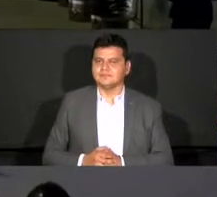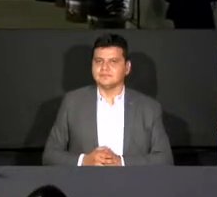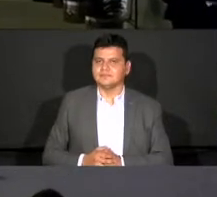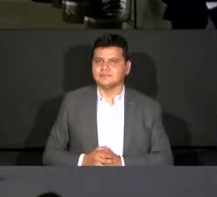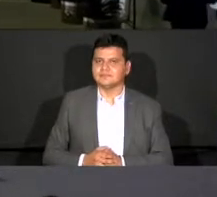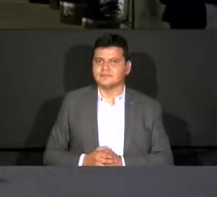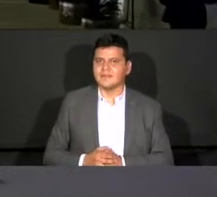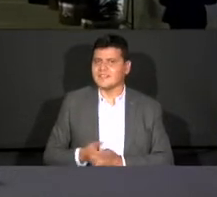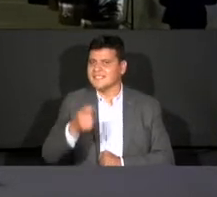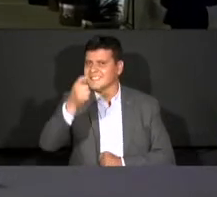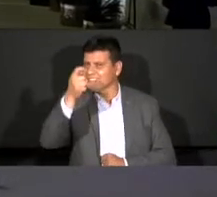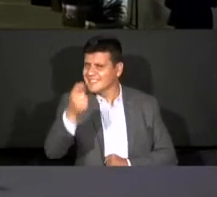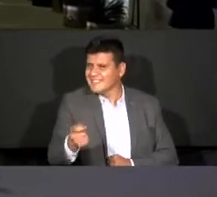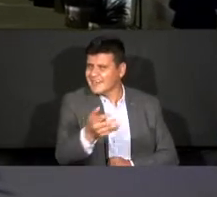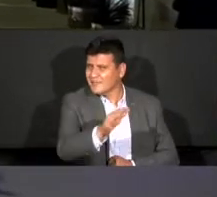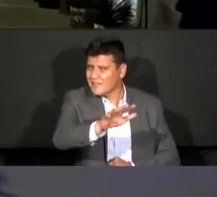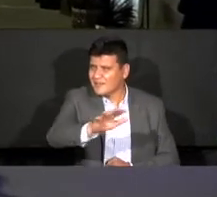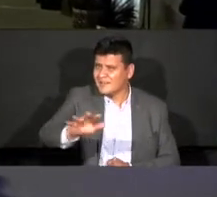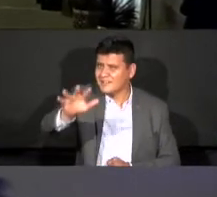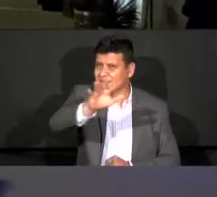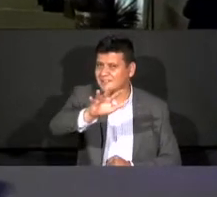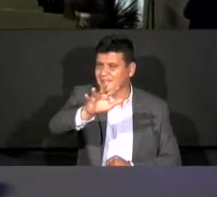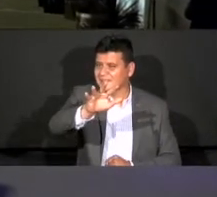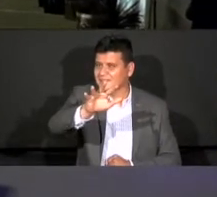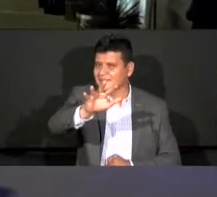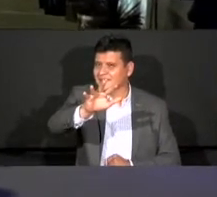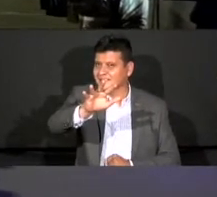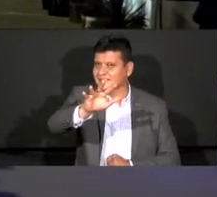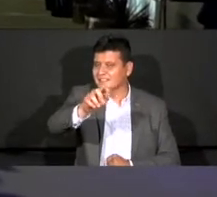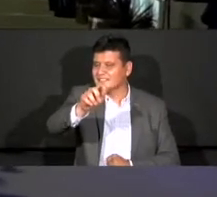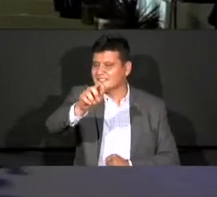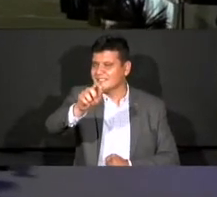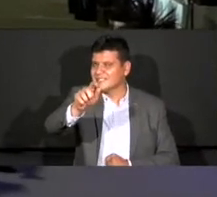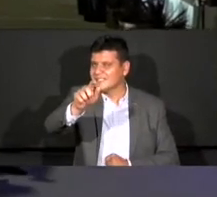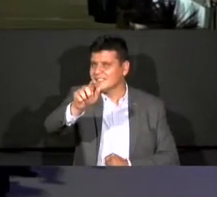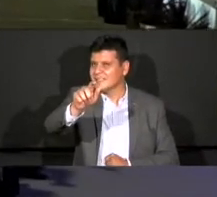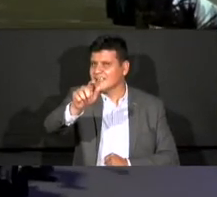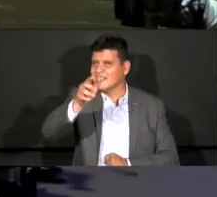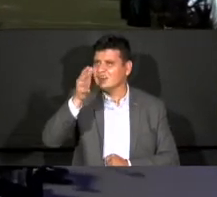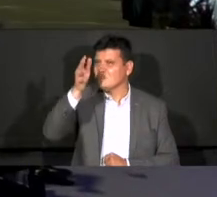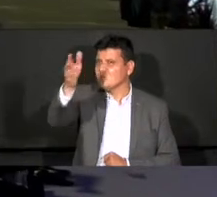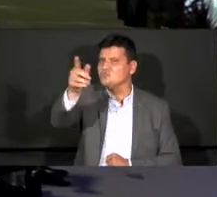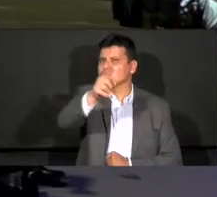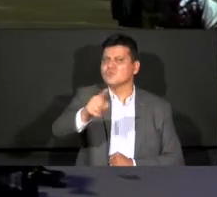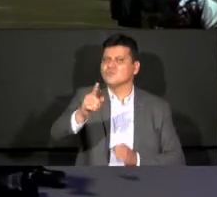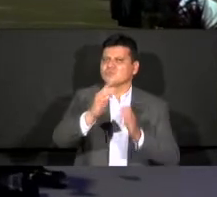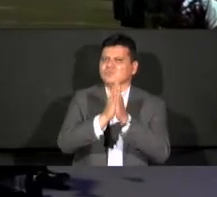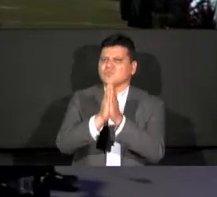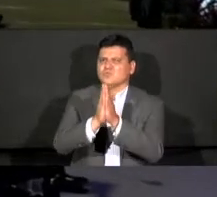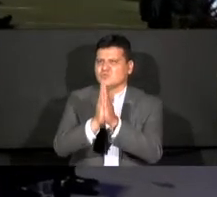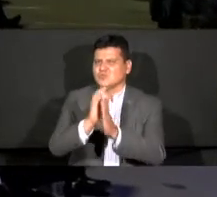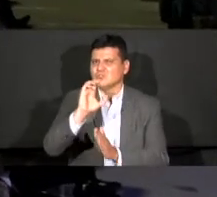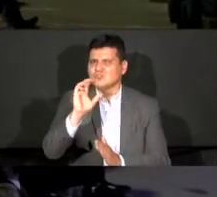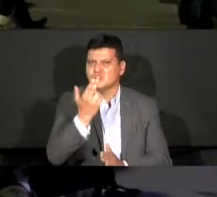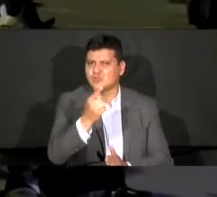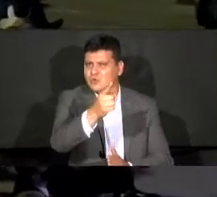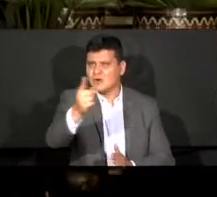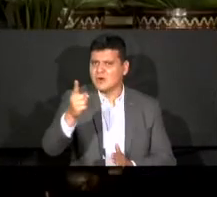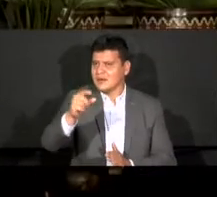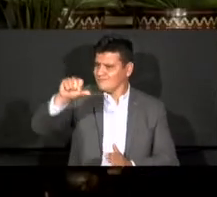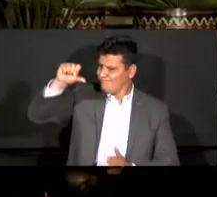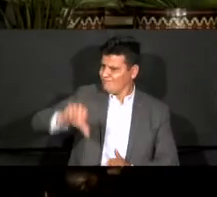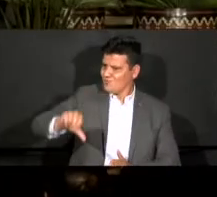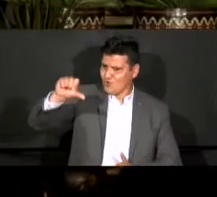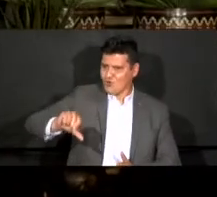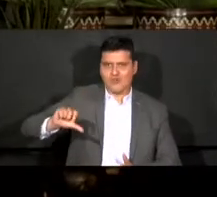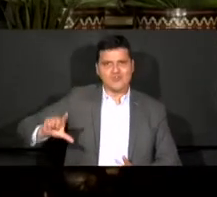Es momento de ver hacia adelante y por eso quiero decirle a todos los chihuahuenses, hoy Chihuahua tiene